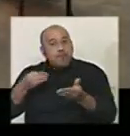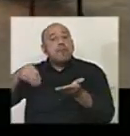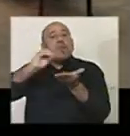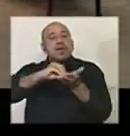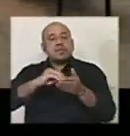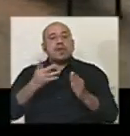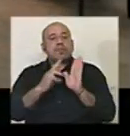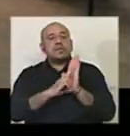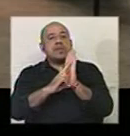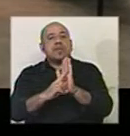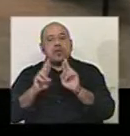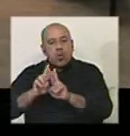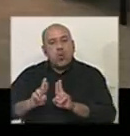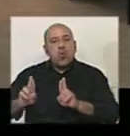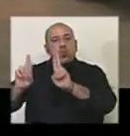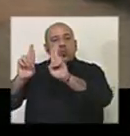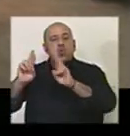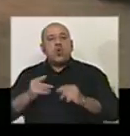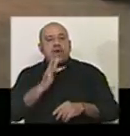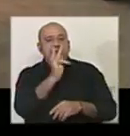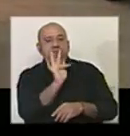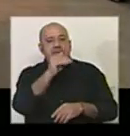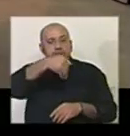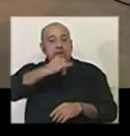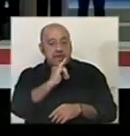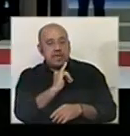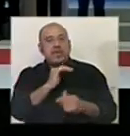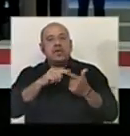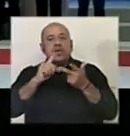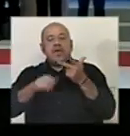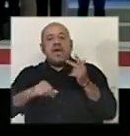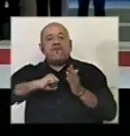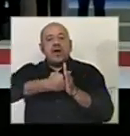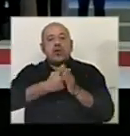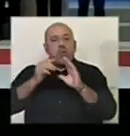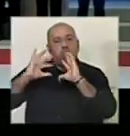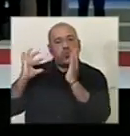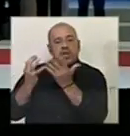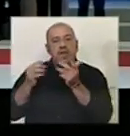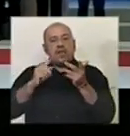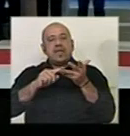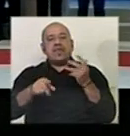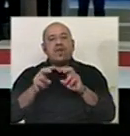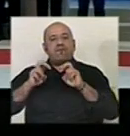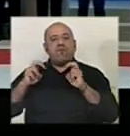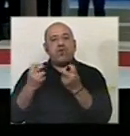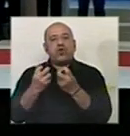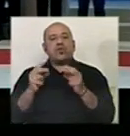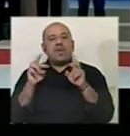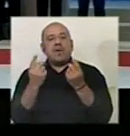de las Naciones Unidas, del Fondo Monetario Internacional, del Banco Mundial y del Foro de Estabilidad